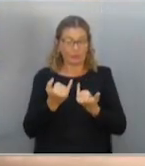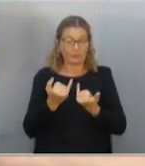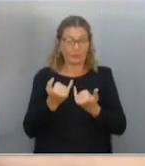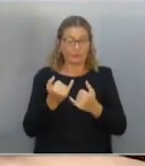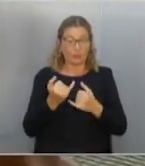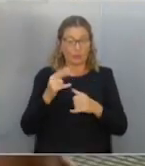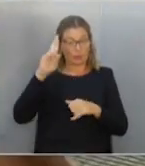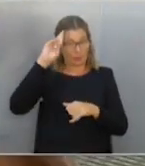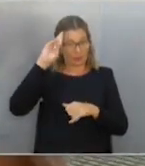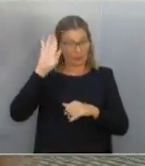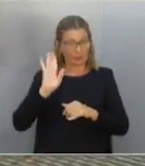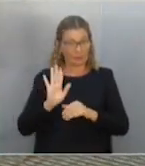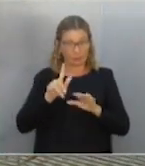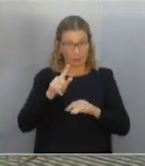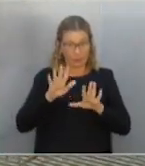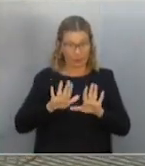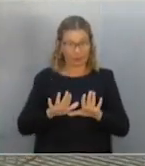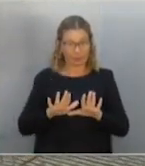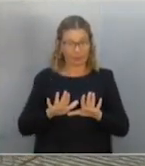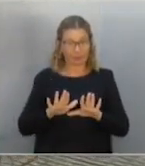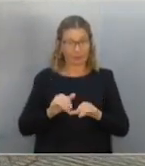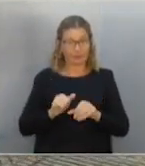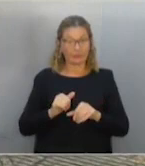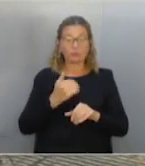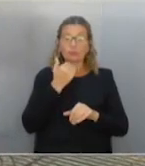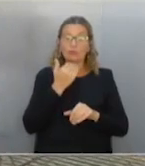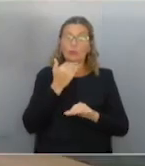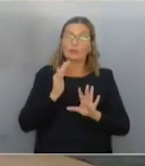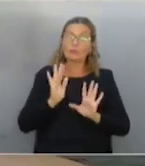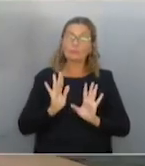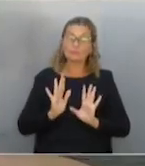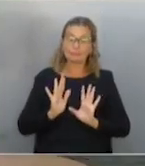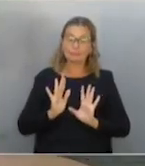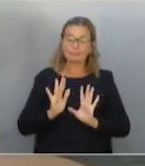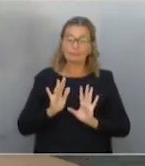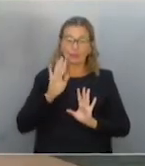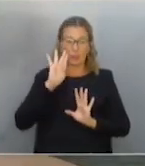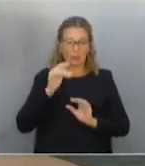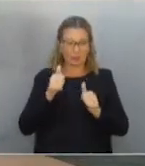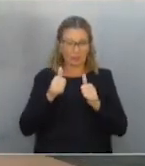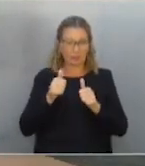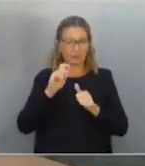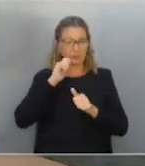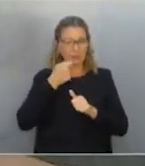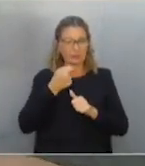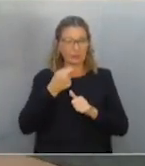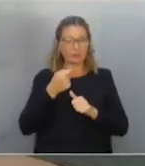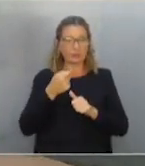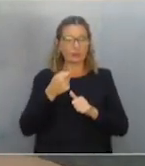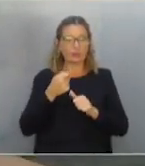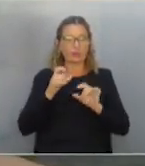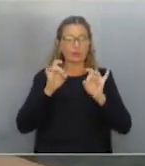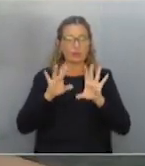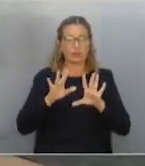hacer respetar y valer. ¿Vos parás? No lo sé todavía. Me parece bárbaro. Me gustaría que fuera solo el paro